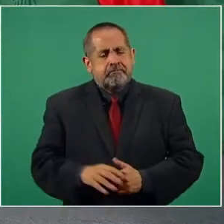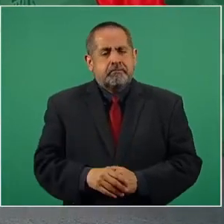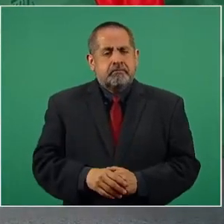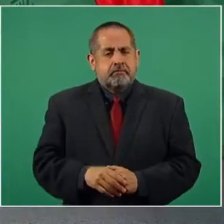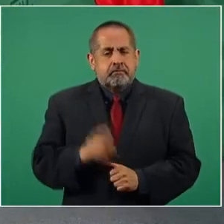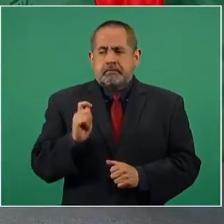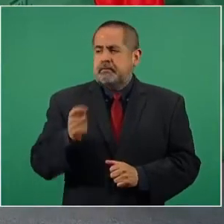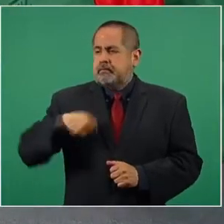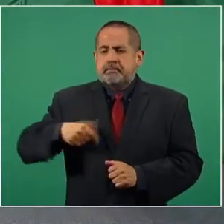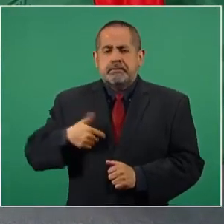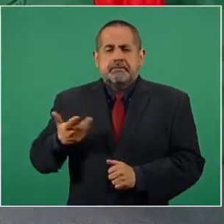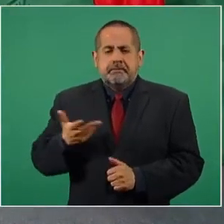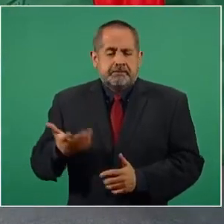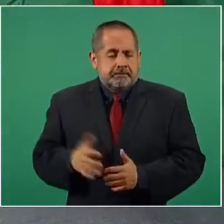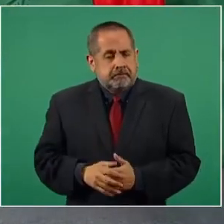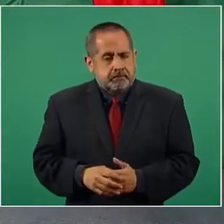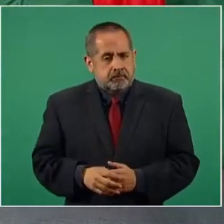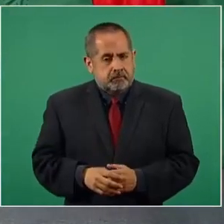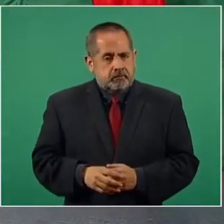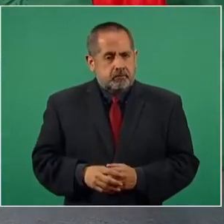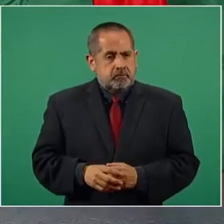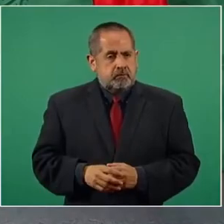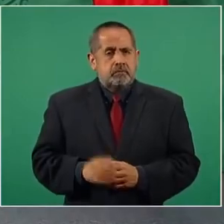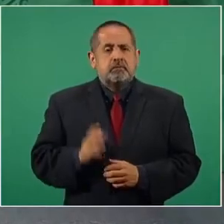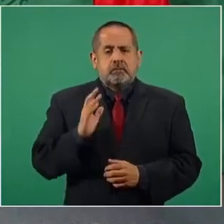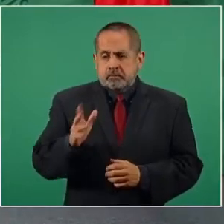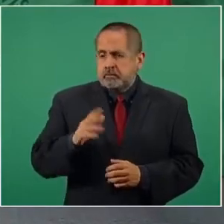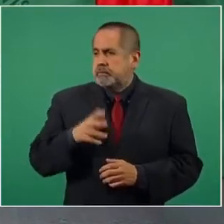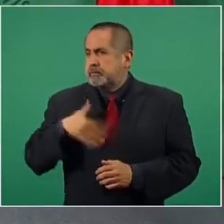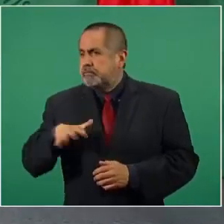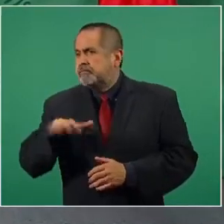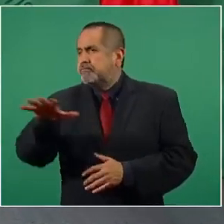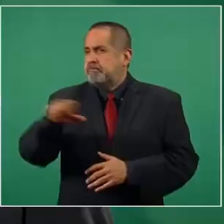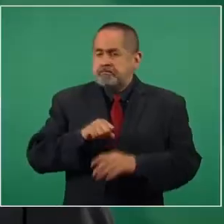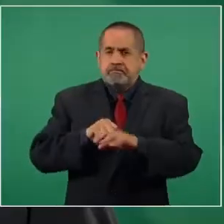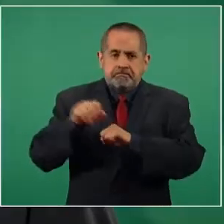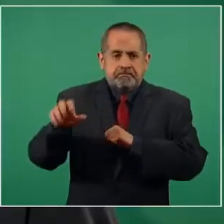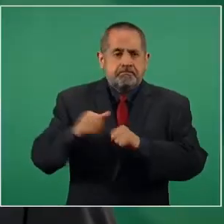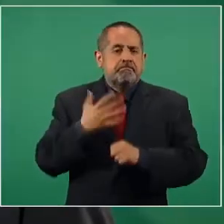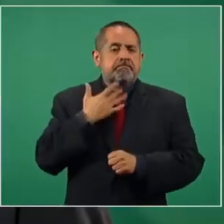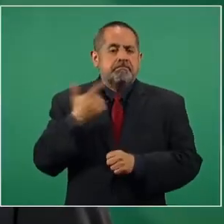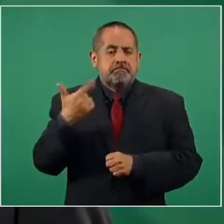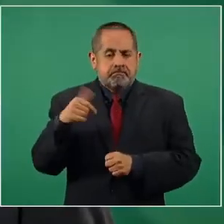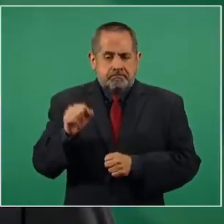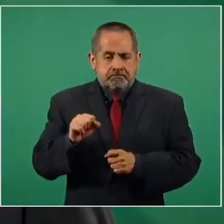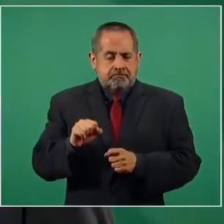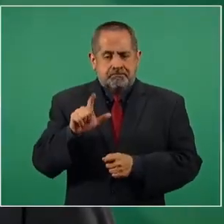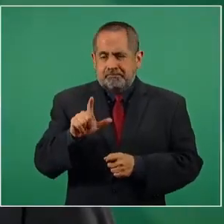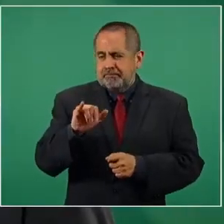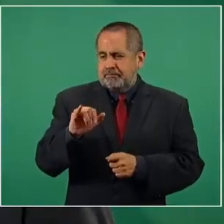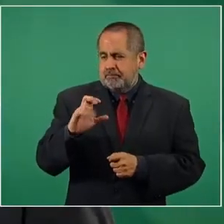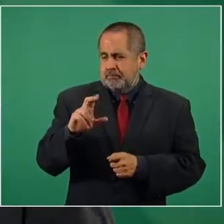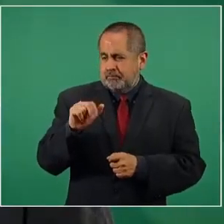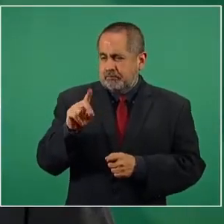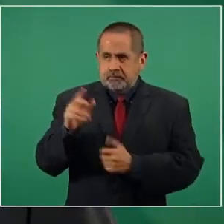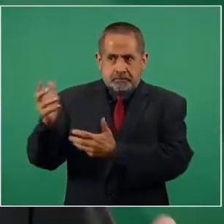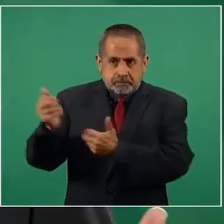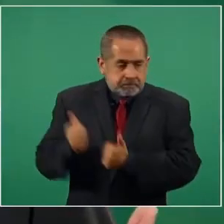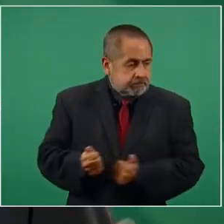¿Qué estamos haciendo? Bueno, pues se está consiguiendo gas licuado.